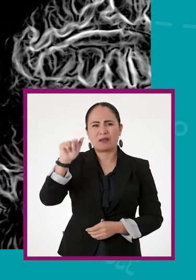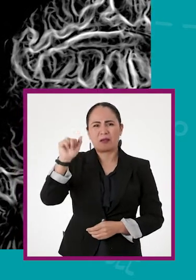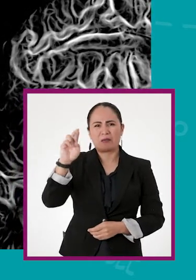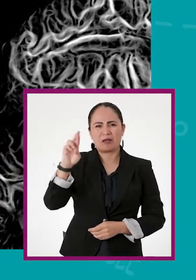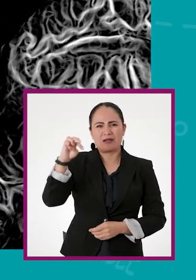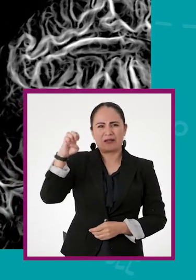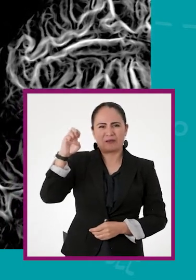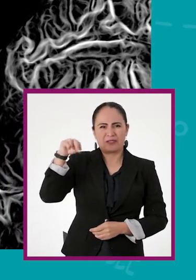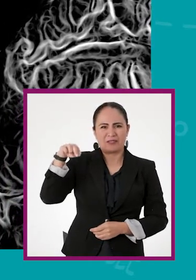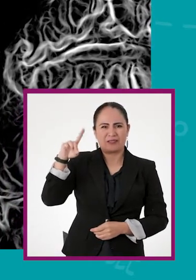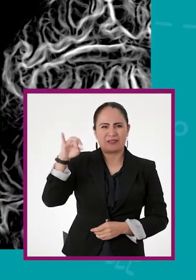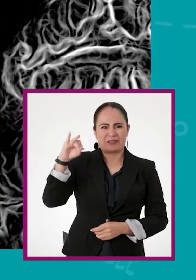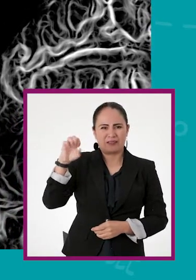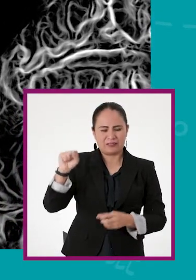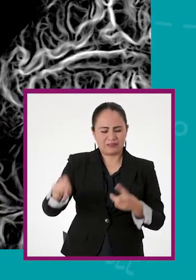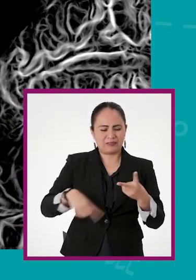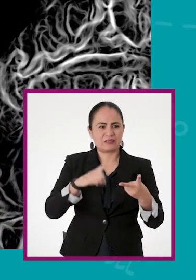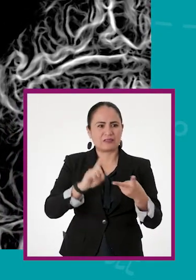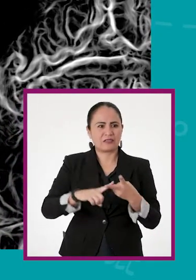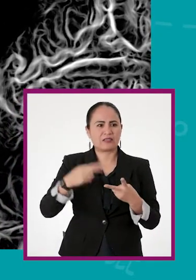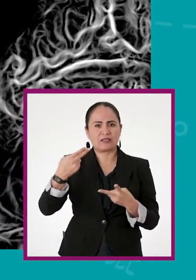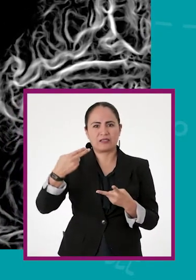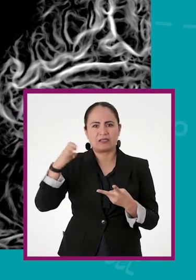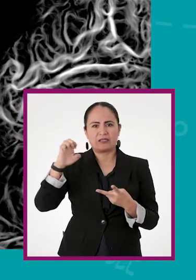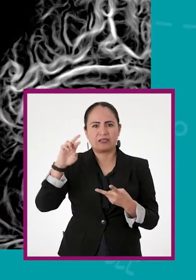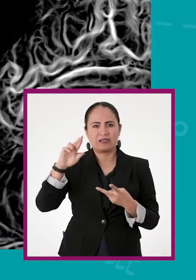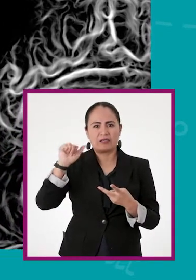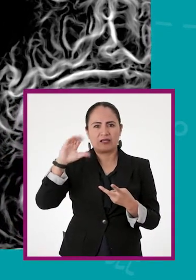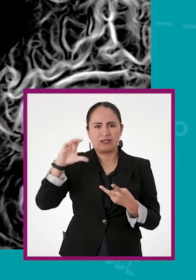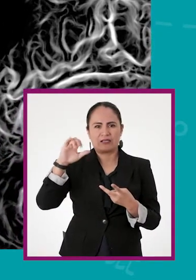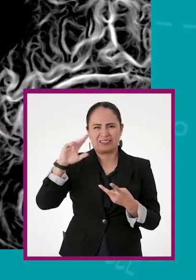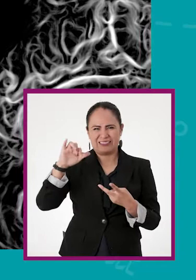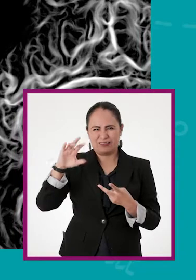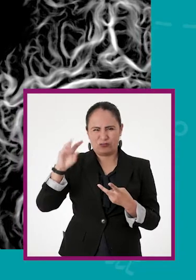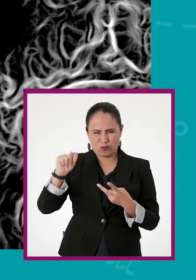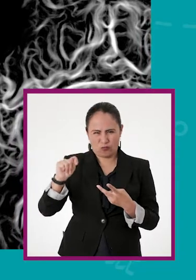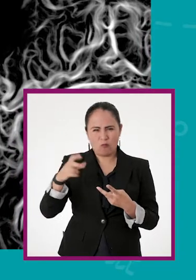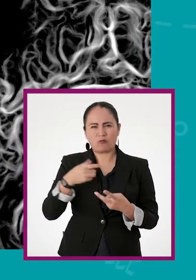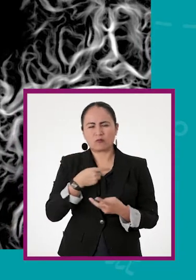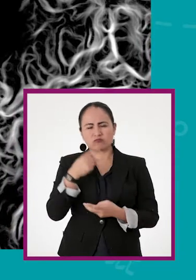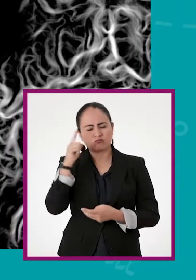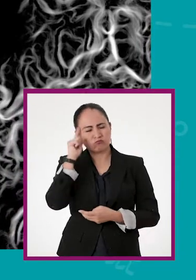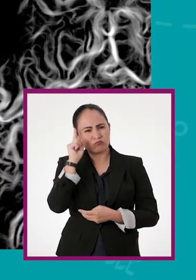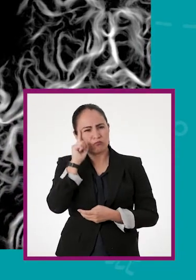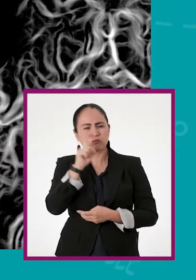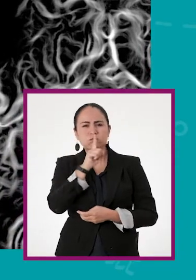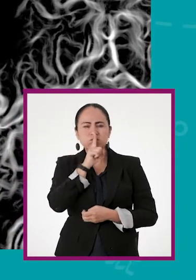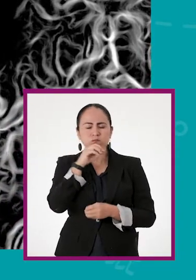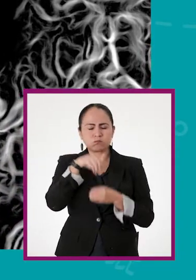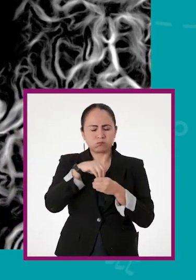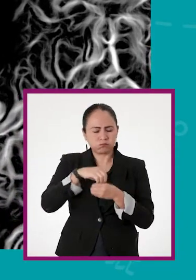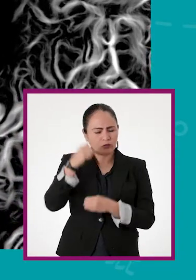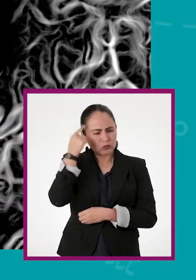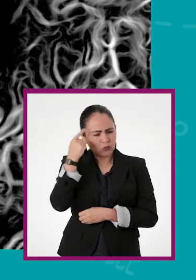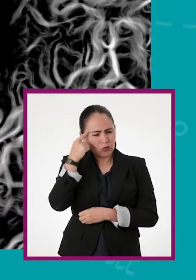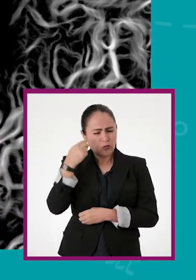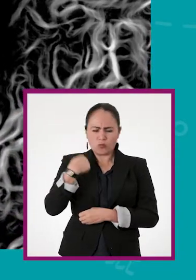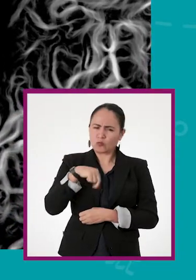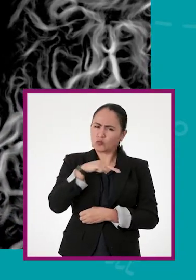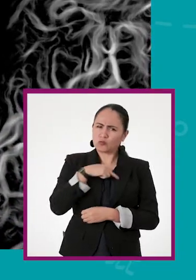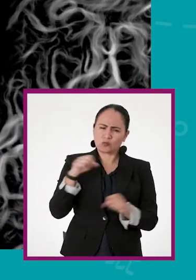Parménides y Heráclito debaten en secreto todavía, cada vez que cualquiera de nosotros se hace la pregunta inevitable.